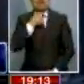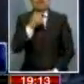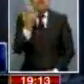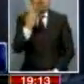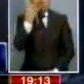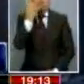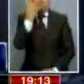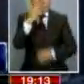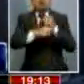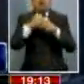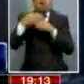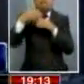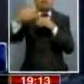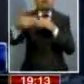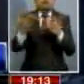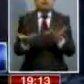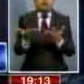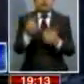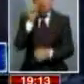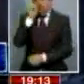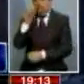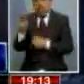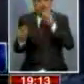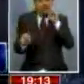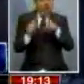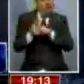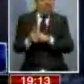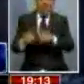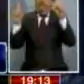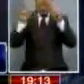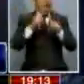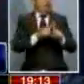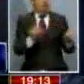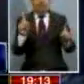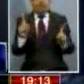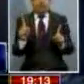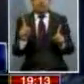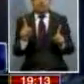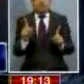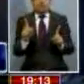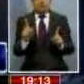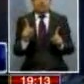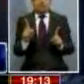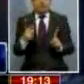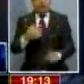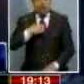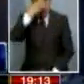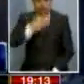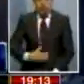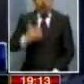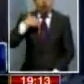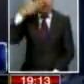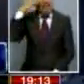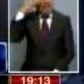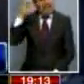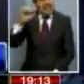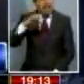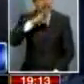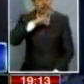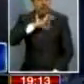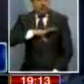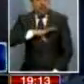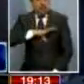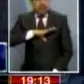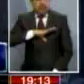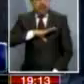próximos 4 años. Son visiones totalmente distintas. Yo soy de las que creo que en Chile